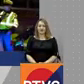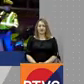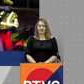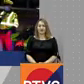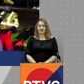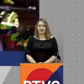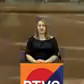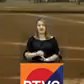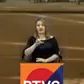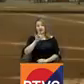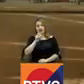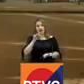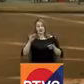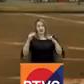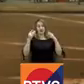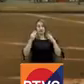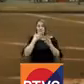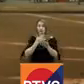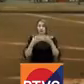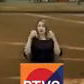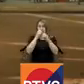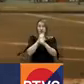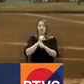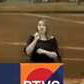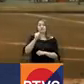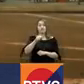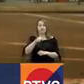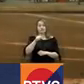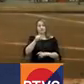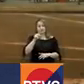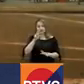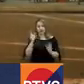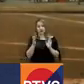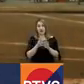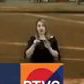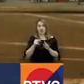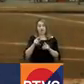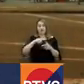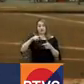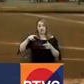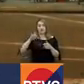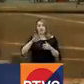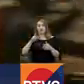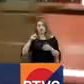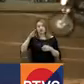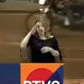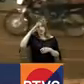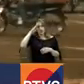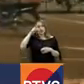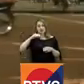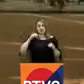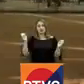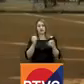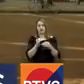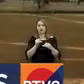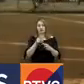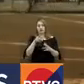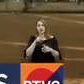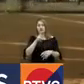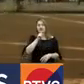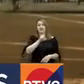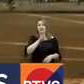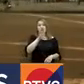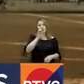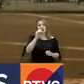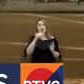linda y televidente muy buenas noches sí señora está ahora de acuerdo con cifras que entregado a la policía de carreteras son cerca de 150 mil vehículos que se están